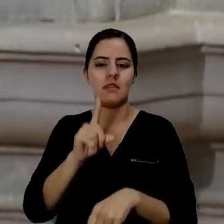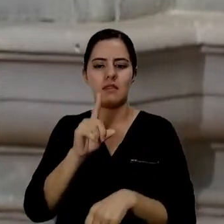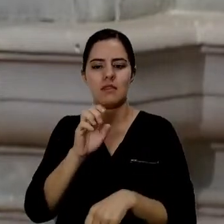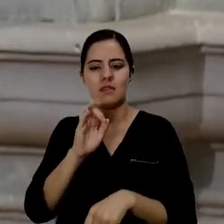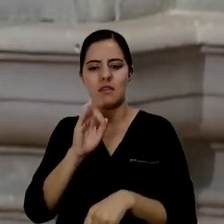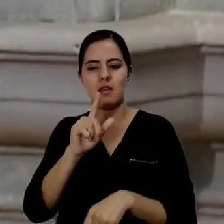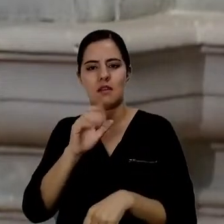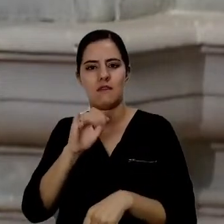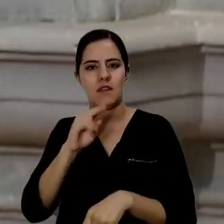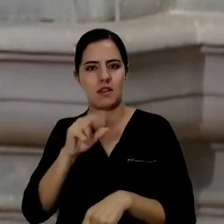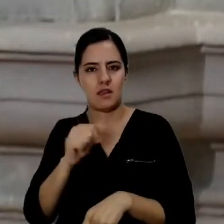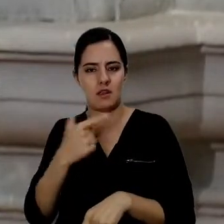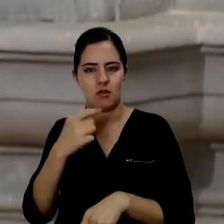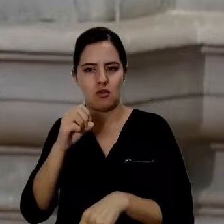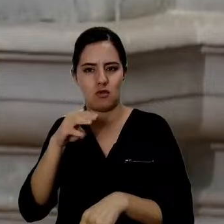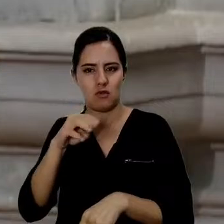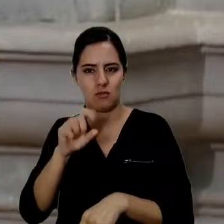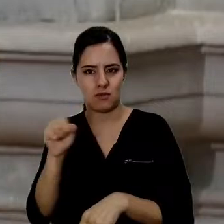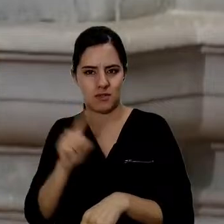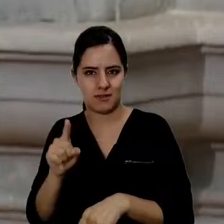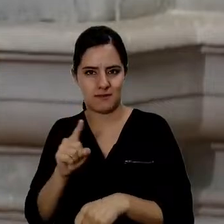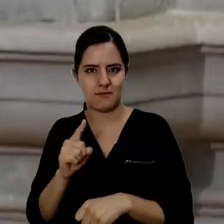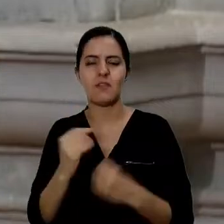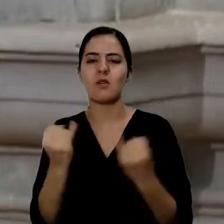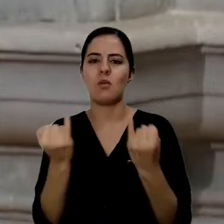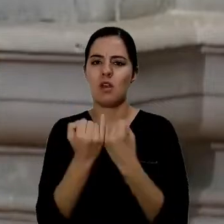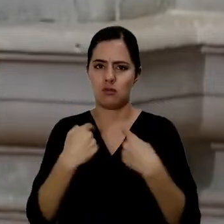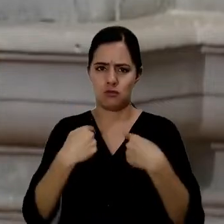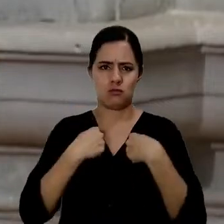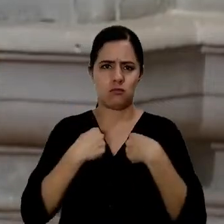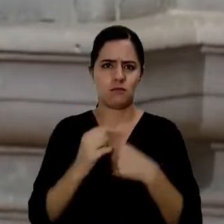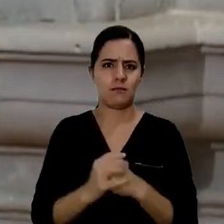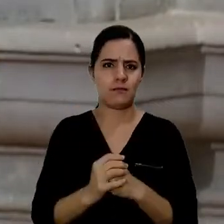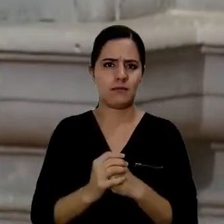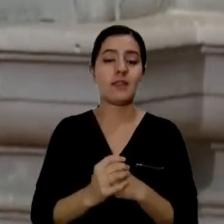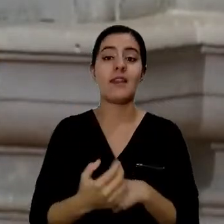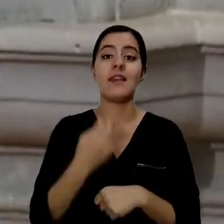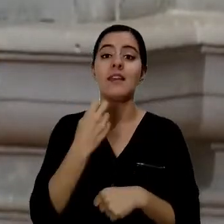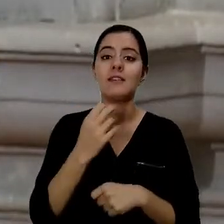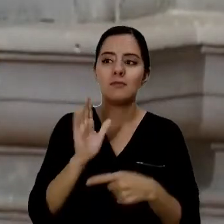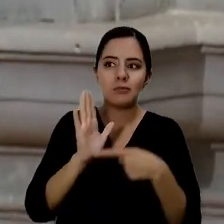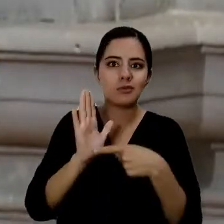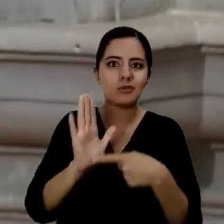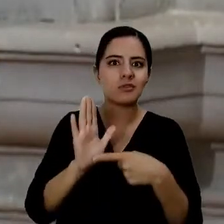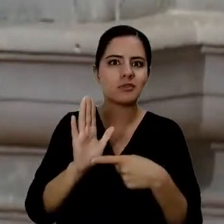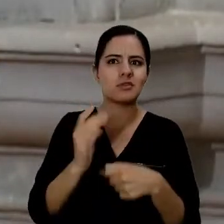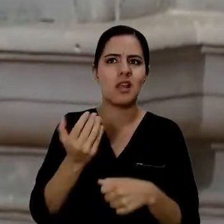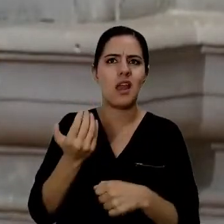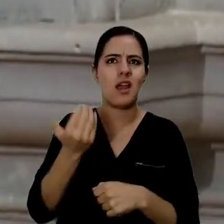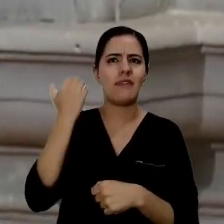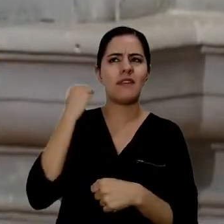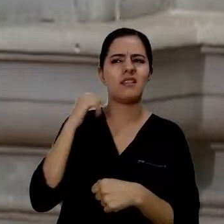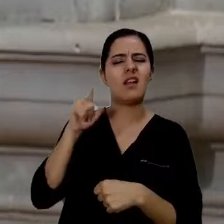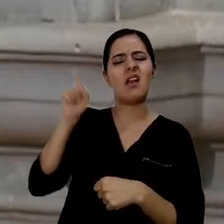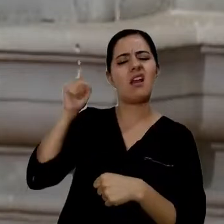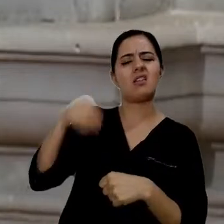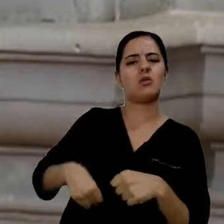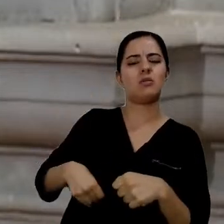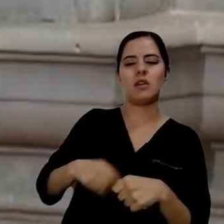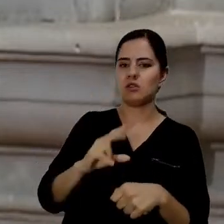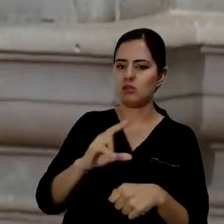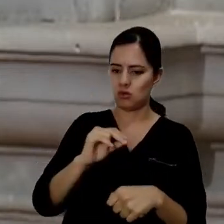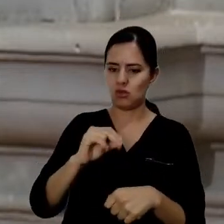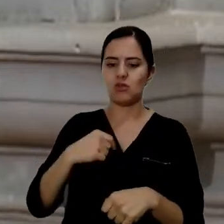Y demostramos que sin culpar al pasado, asumiéndolo como una responsabilidad